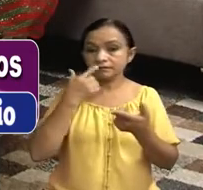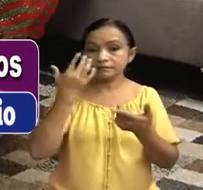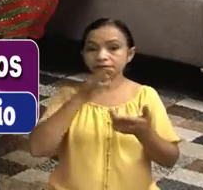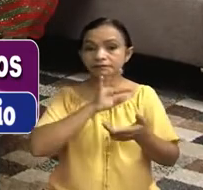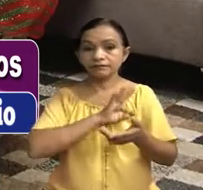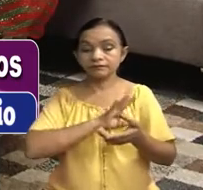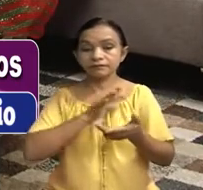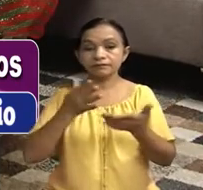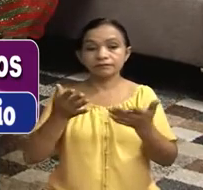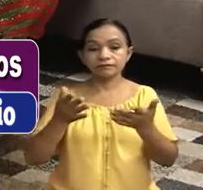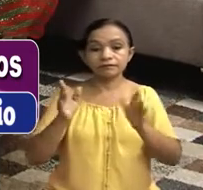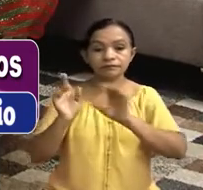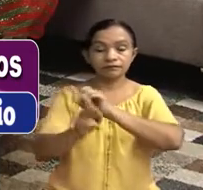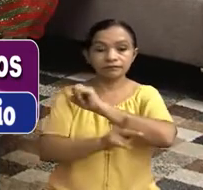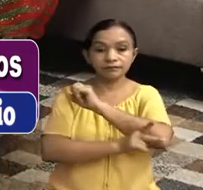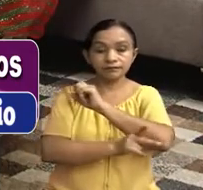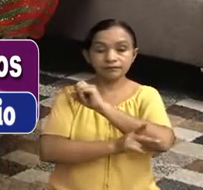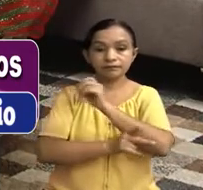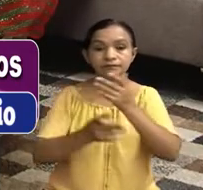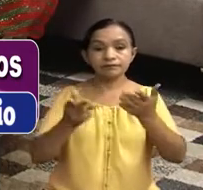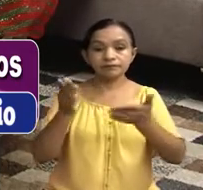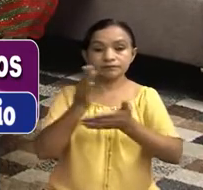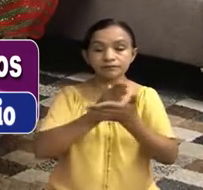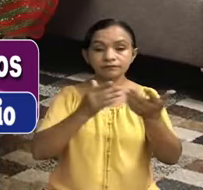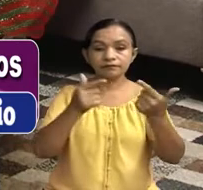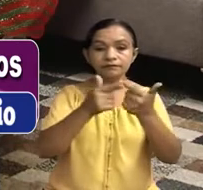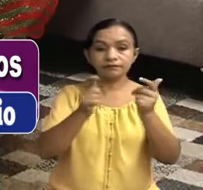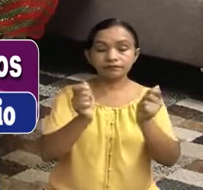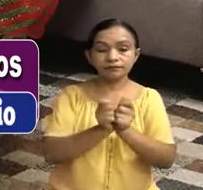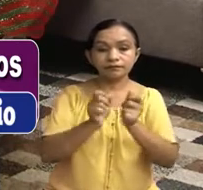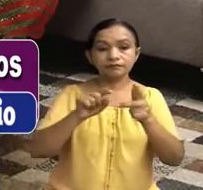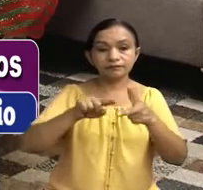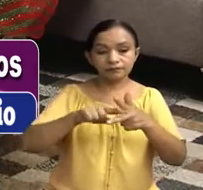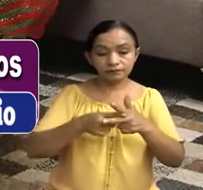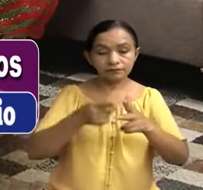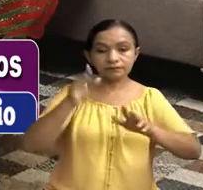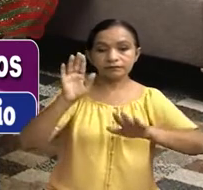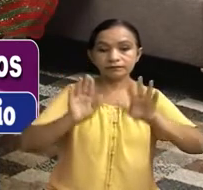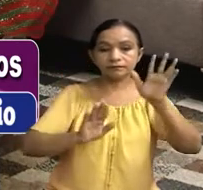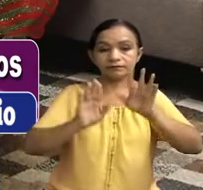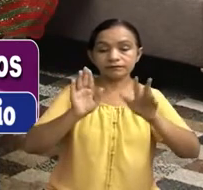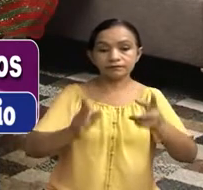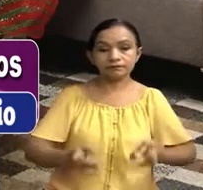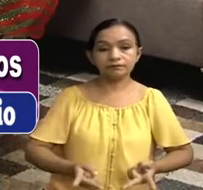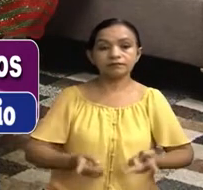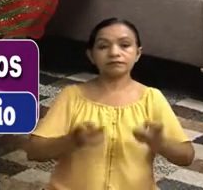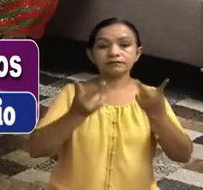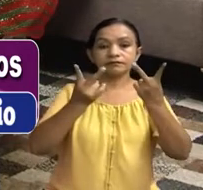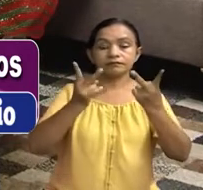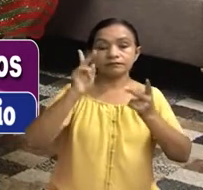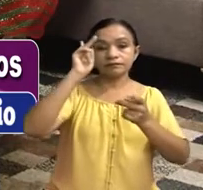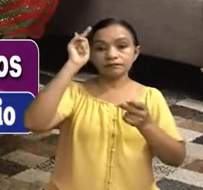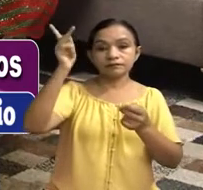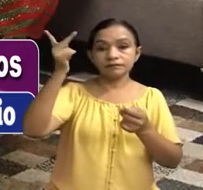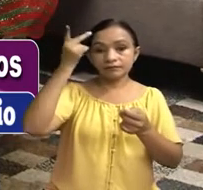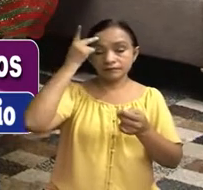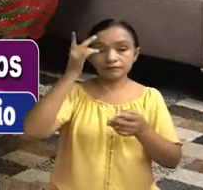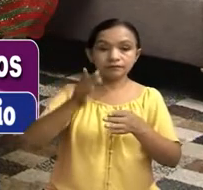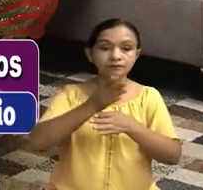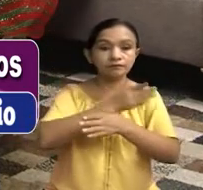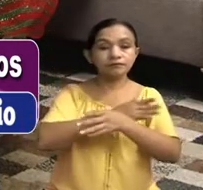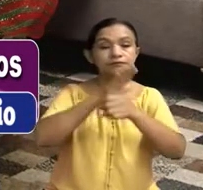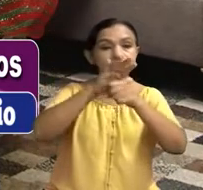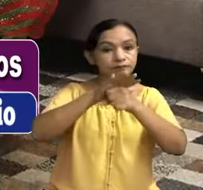parte del continente. Entonces, los sectores de izquierda comienzan a participar de la vida política, los sectores que anteriormente estaban excluidos.